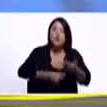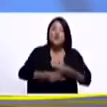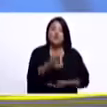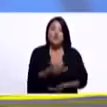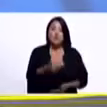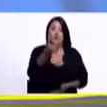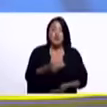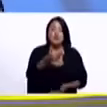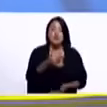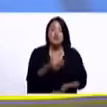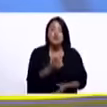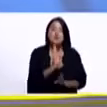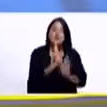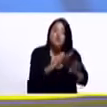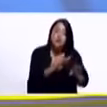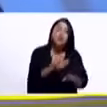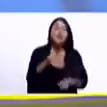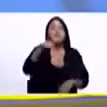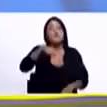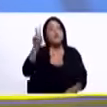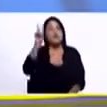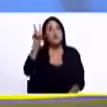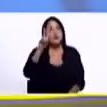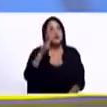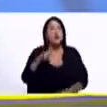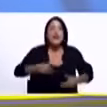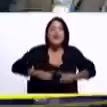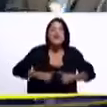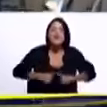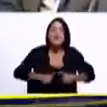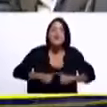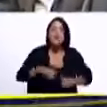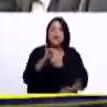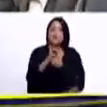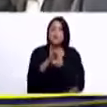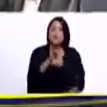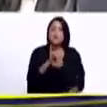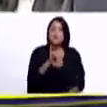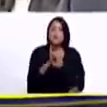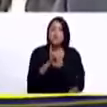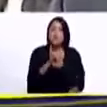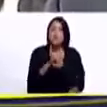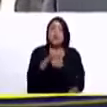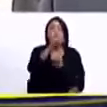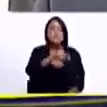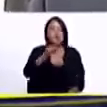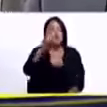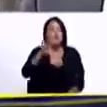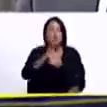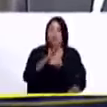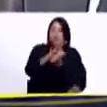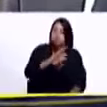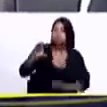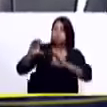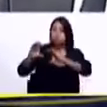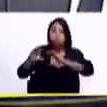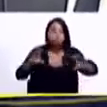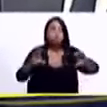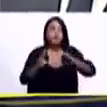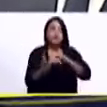sustento de nuestra patria con esfuerzos propios, con alto nivel de inversión y de